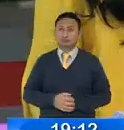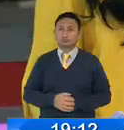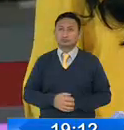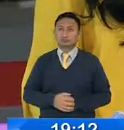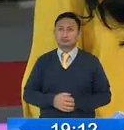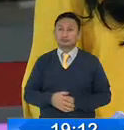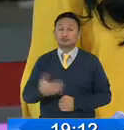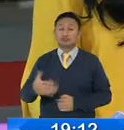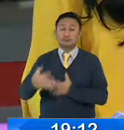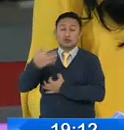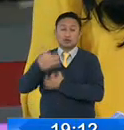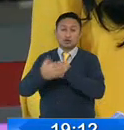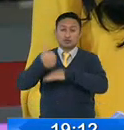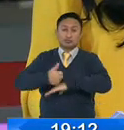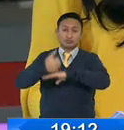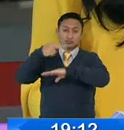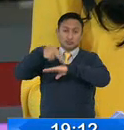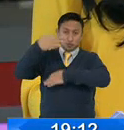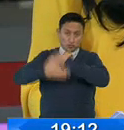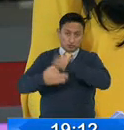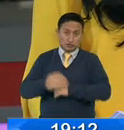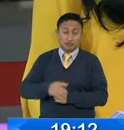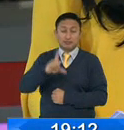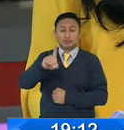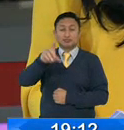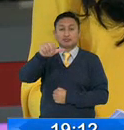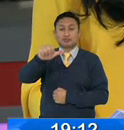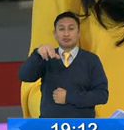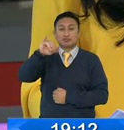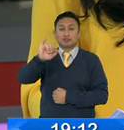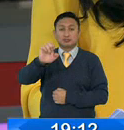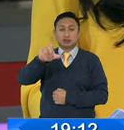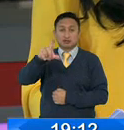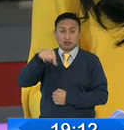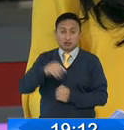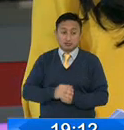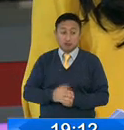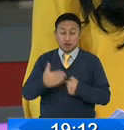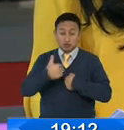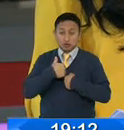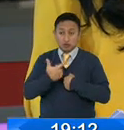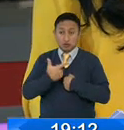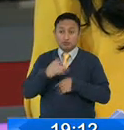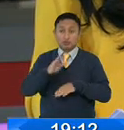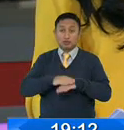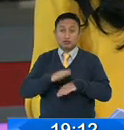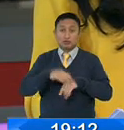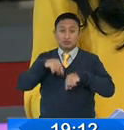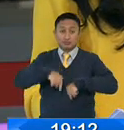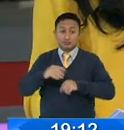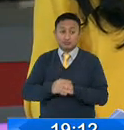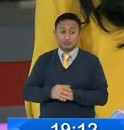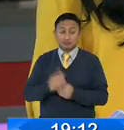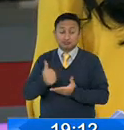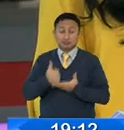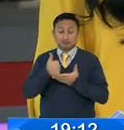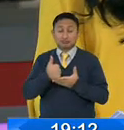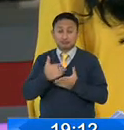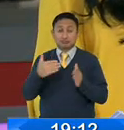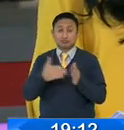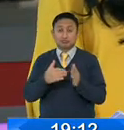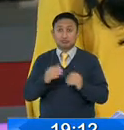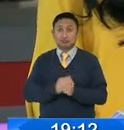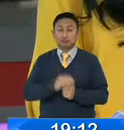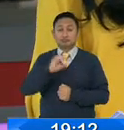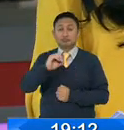La jueza de la Corte Nacional de Justicia, Daniela Camacho, se inhibe de sustentar la causa por tráfico de influencias en contra de Alexandra